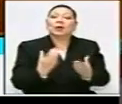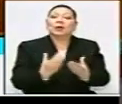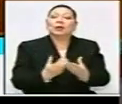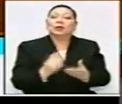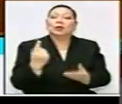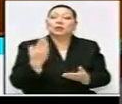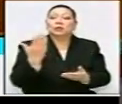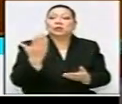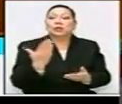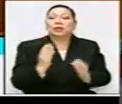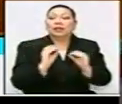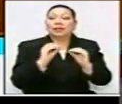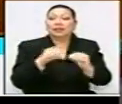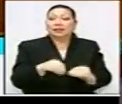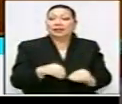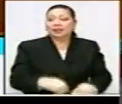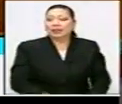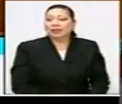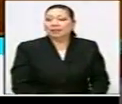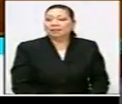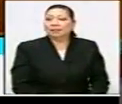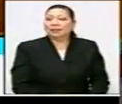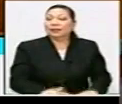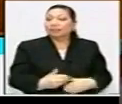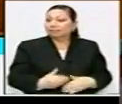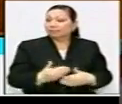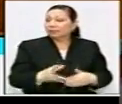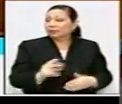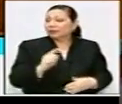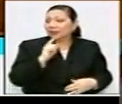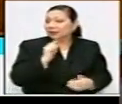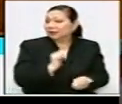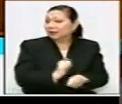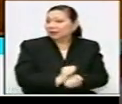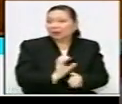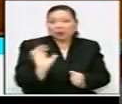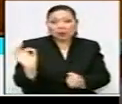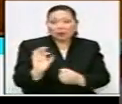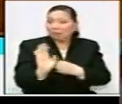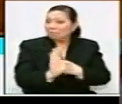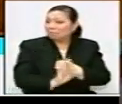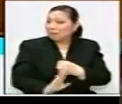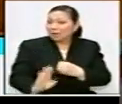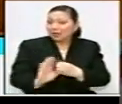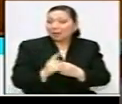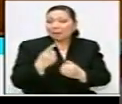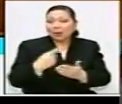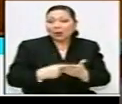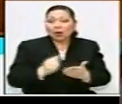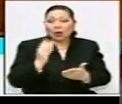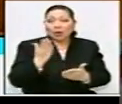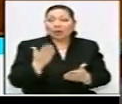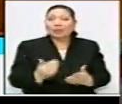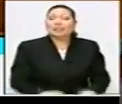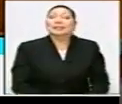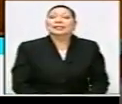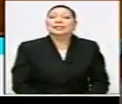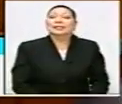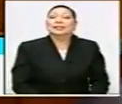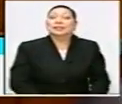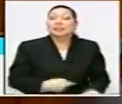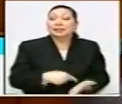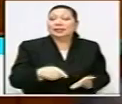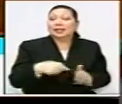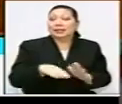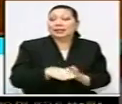y solamente dándole cuenta. La prerrogativa de no ser preso no protege a los congresistas por las órdenes de detención